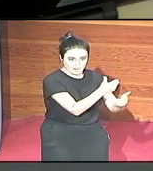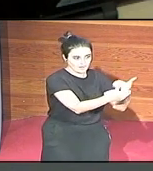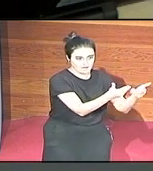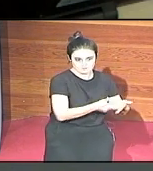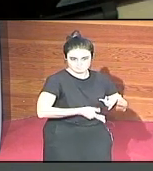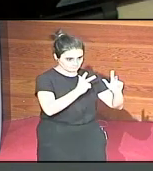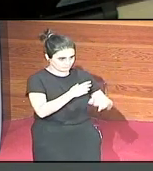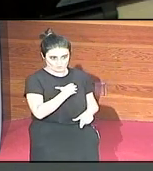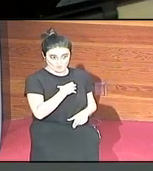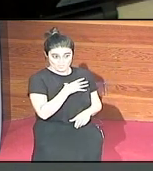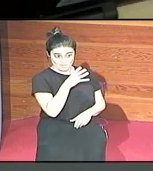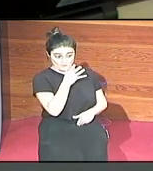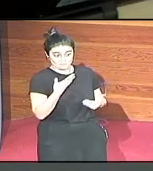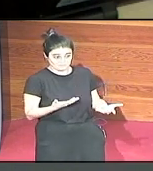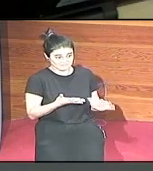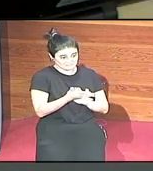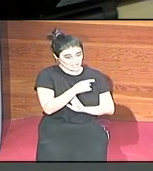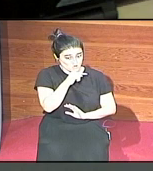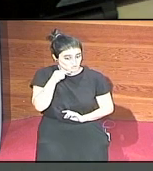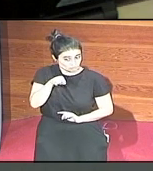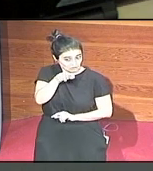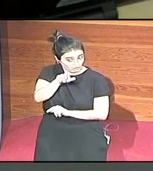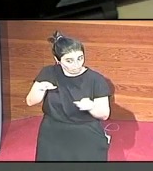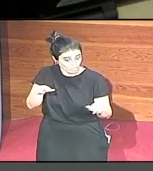propios ciudadanos de Rusia